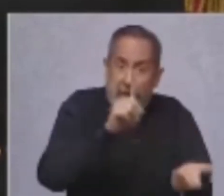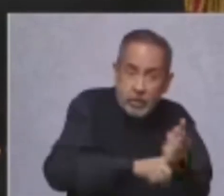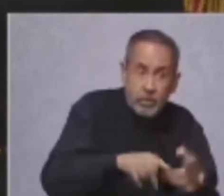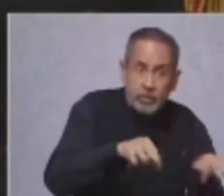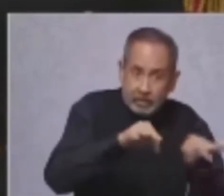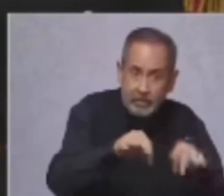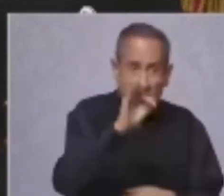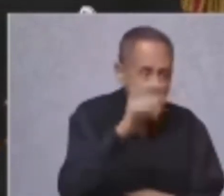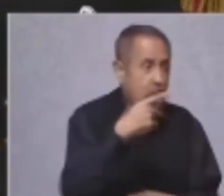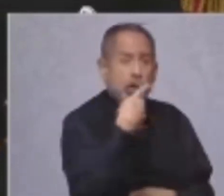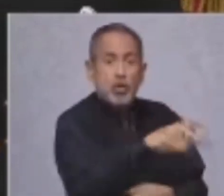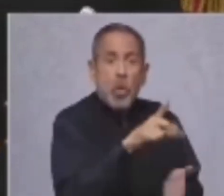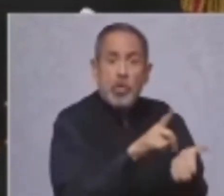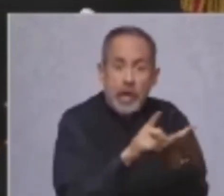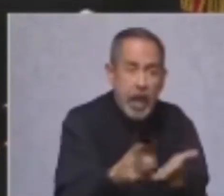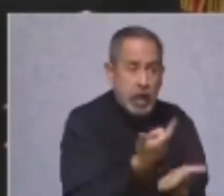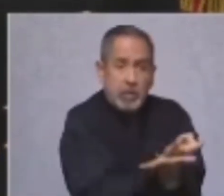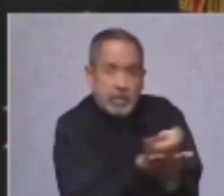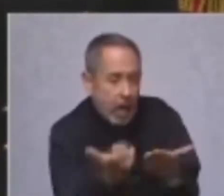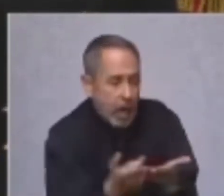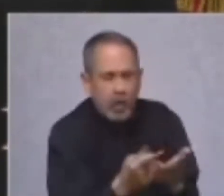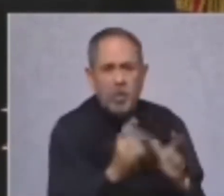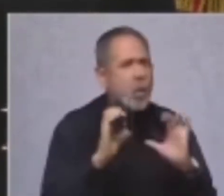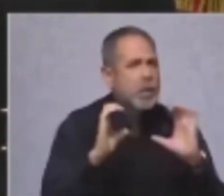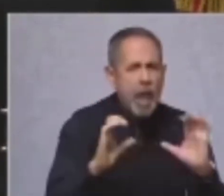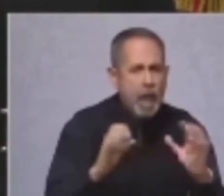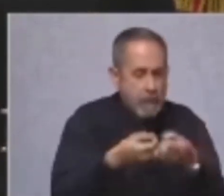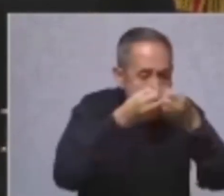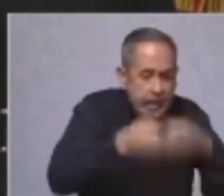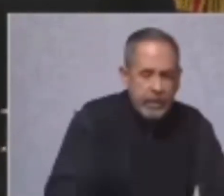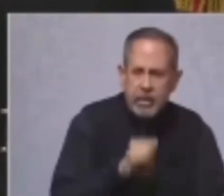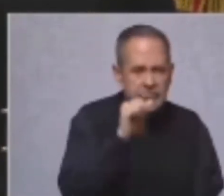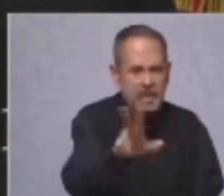sus derechos y salarios están totalmente salvaguardados.